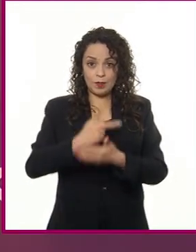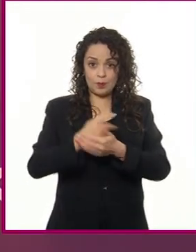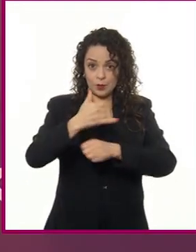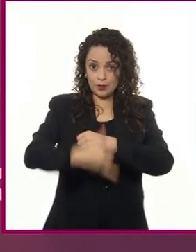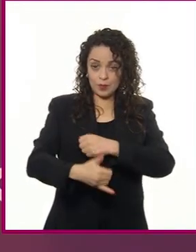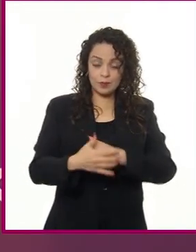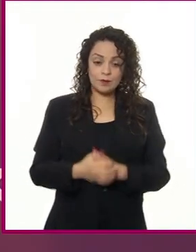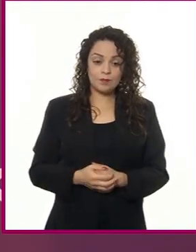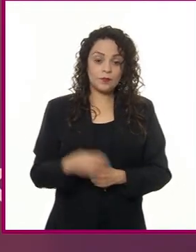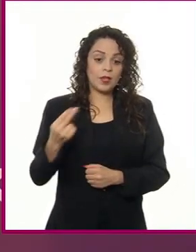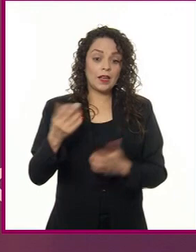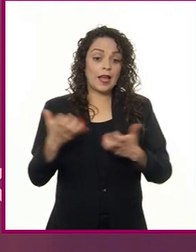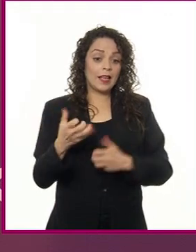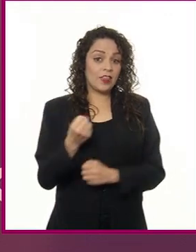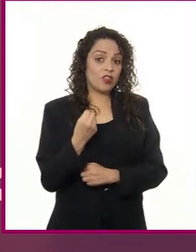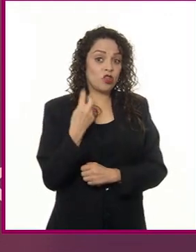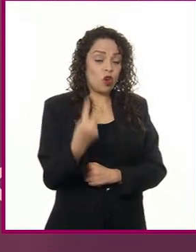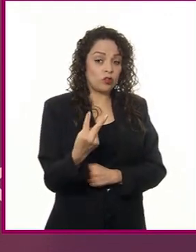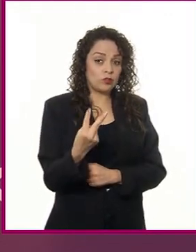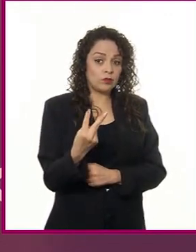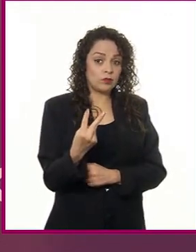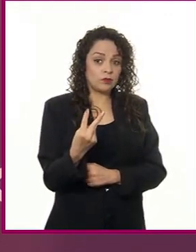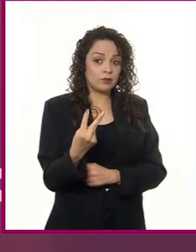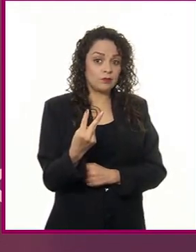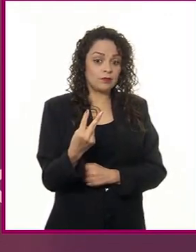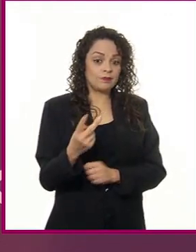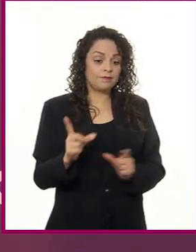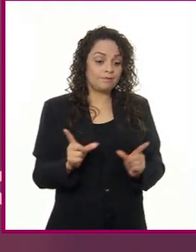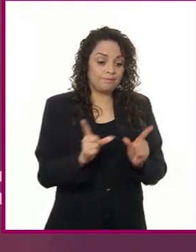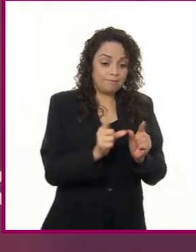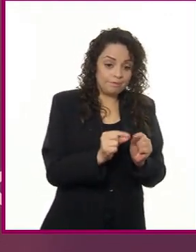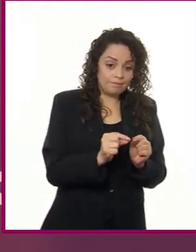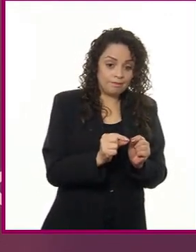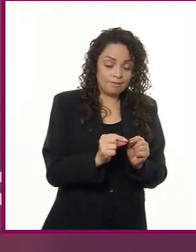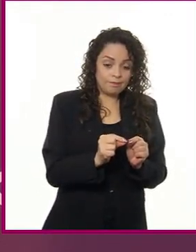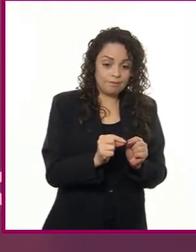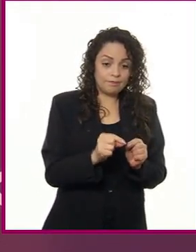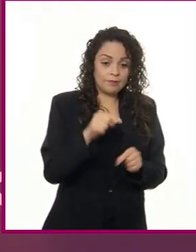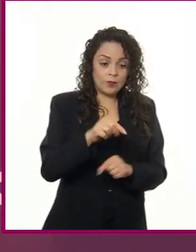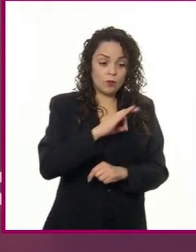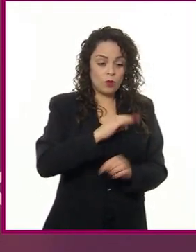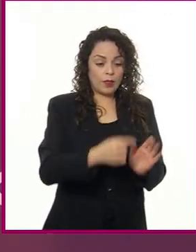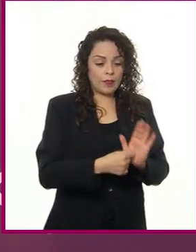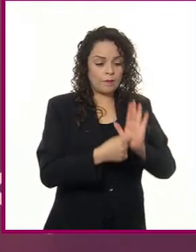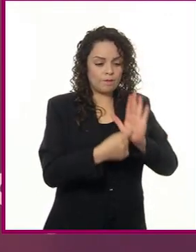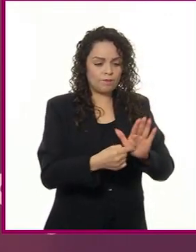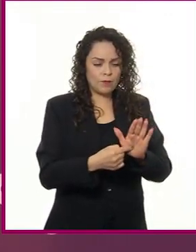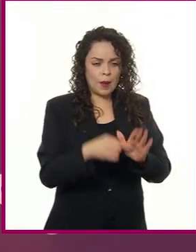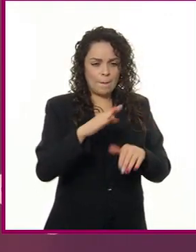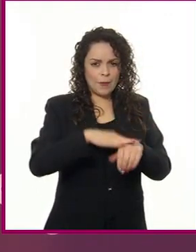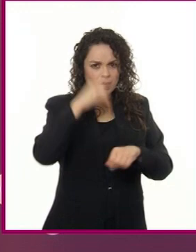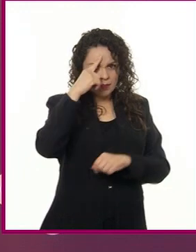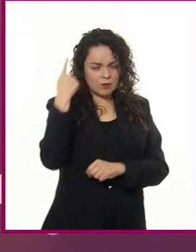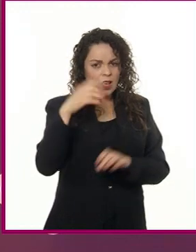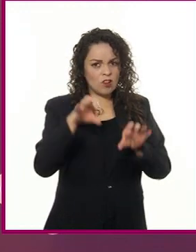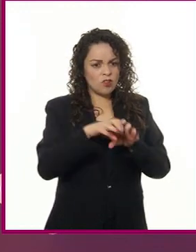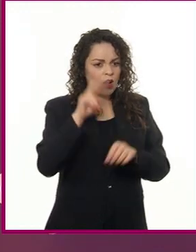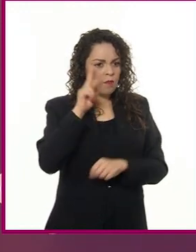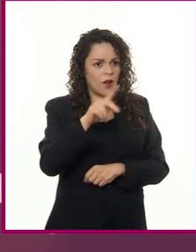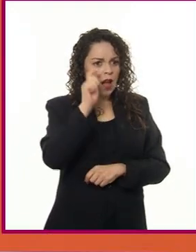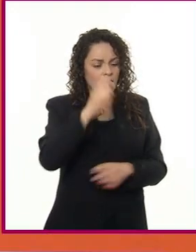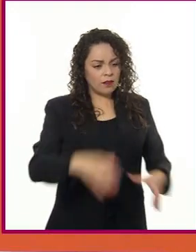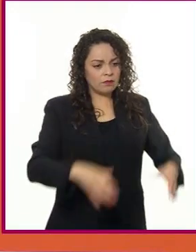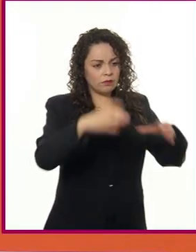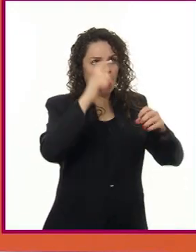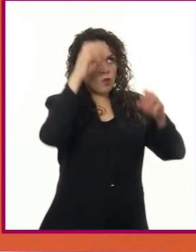necesario realizar 2 bocetos. La versión acortada, que es donde mostraremos cómo podría verse nuestro captador